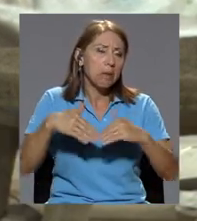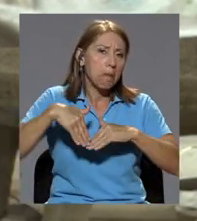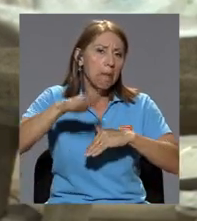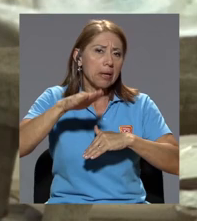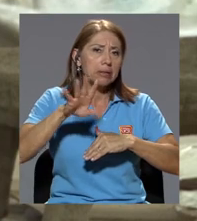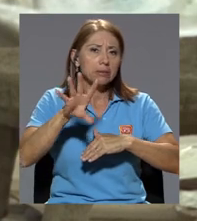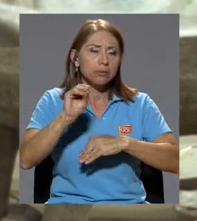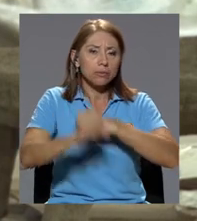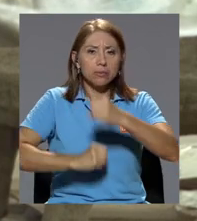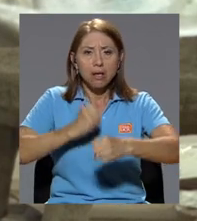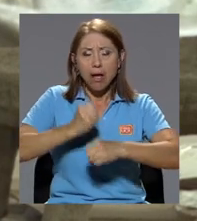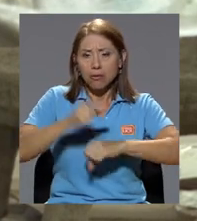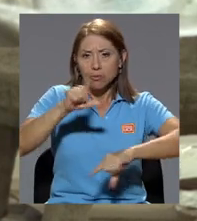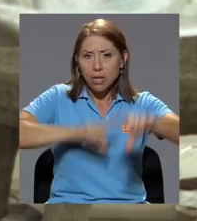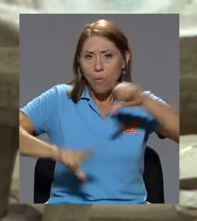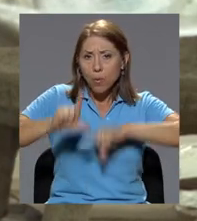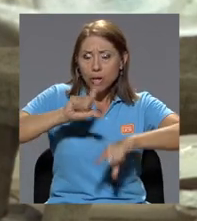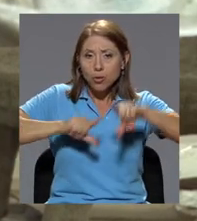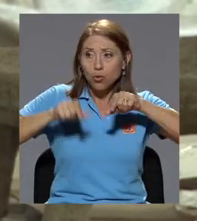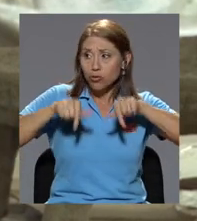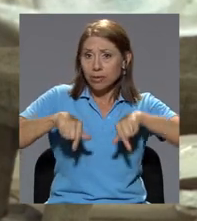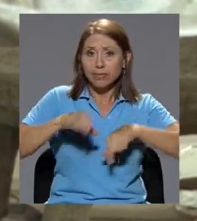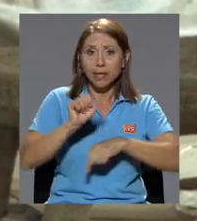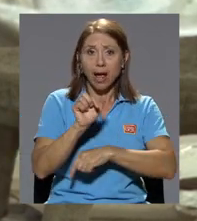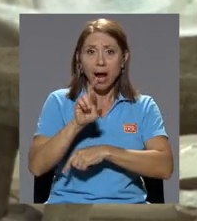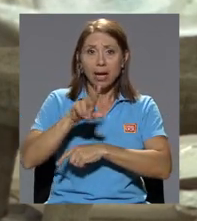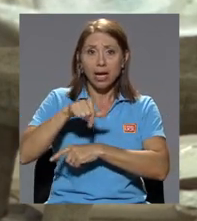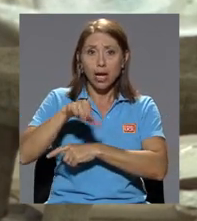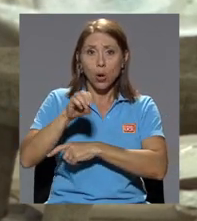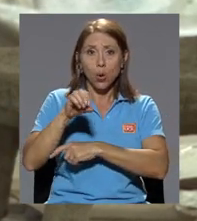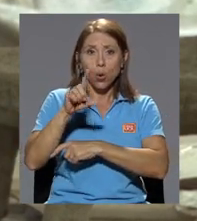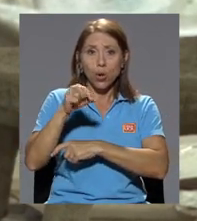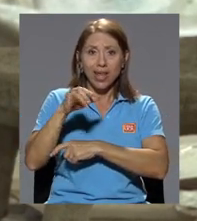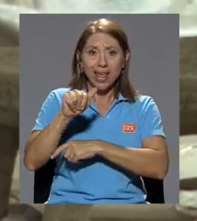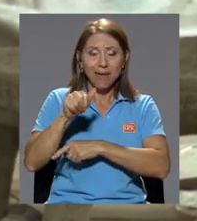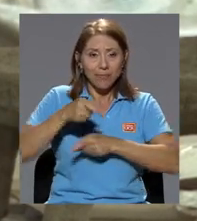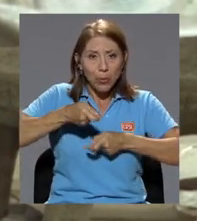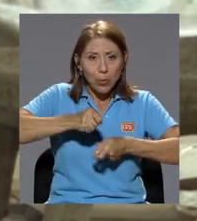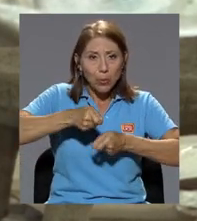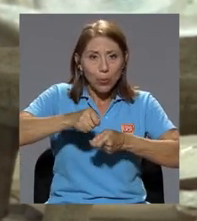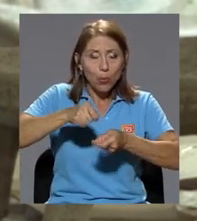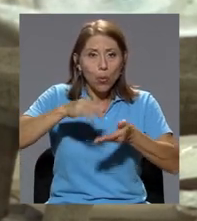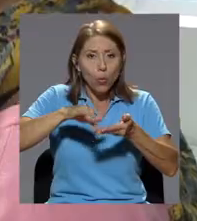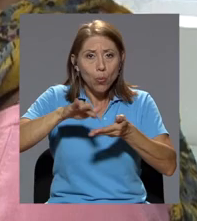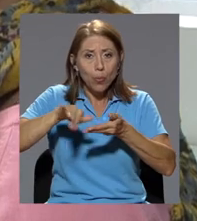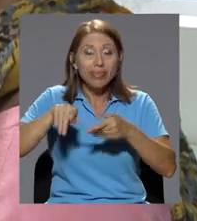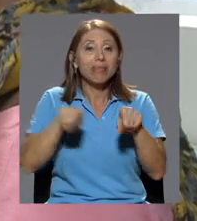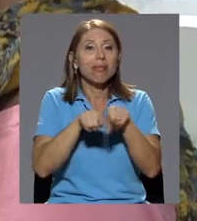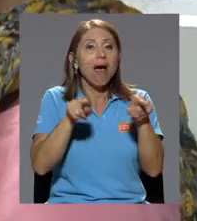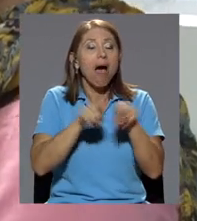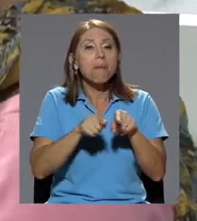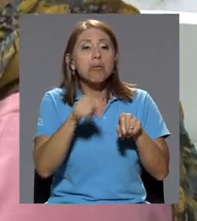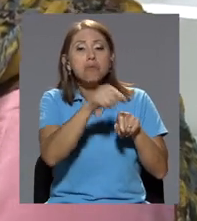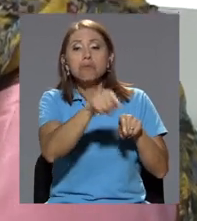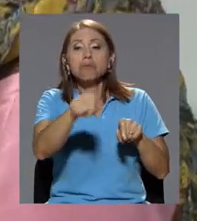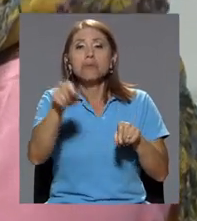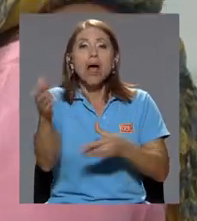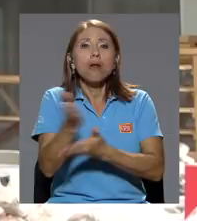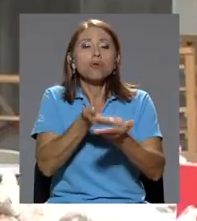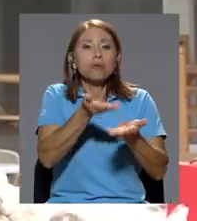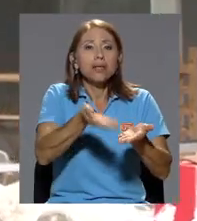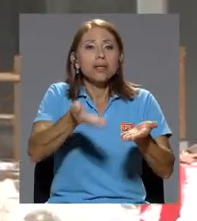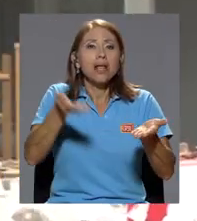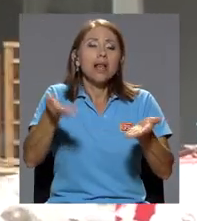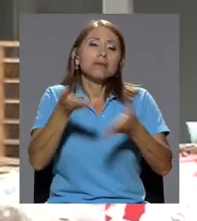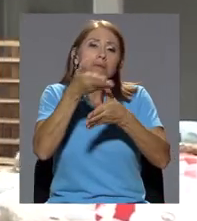de 50 años del Laboratorio de Arqueología. También hay algunos materiales que son parte de tesis